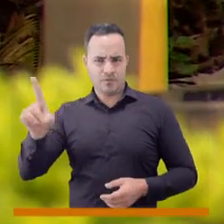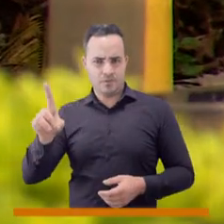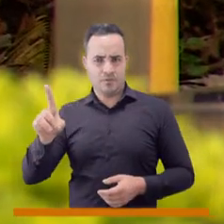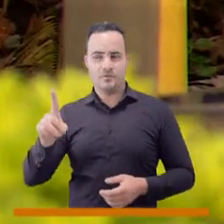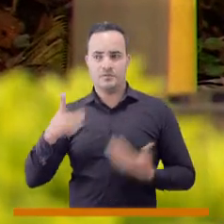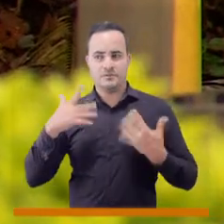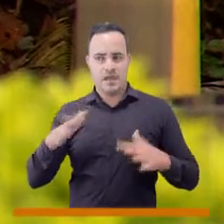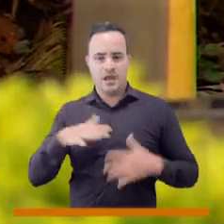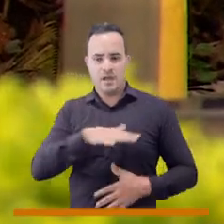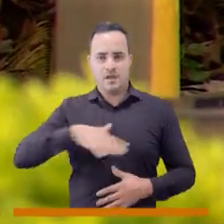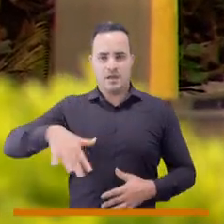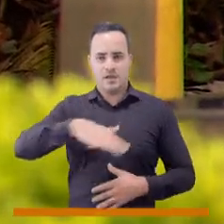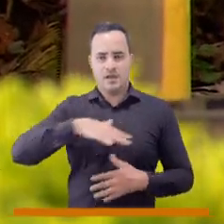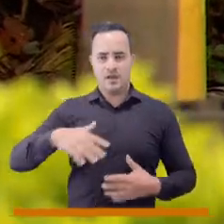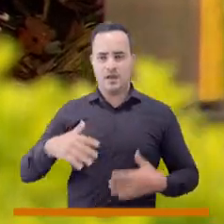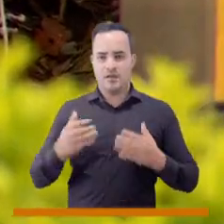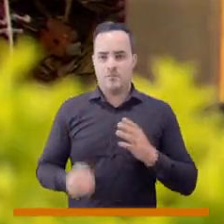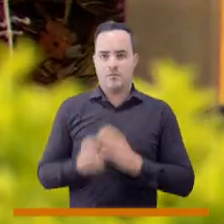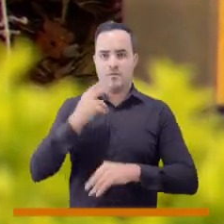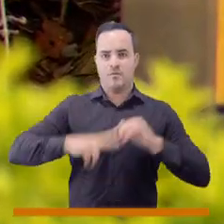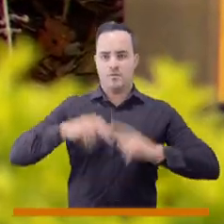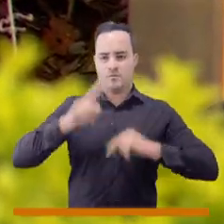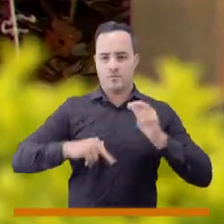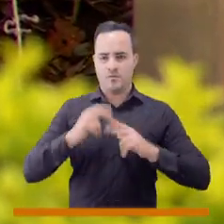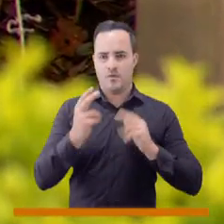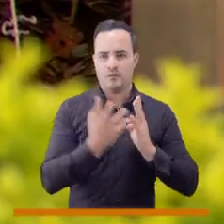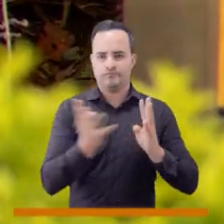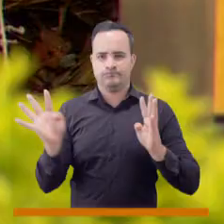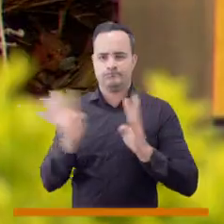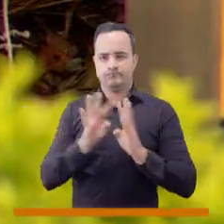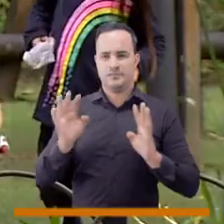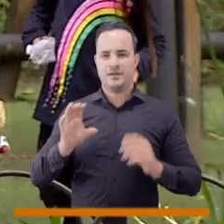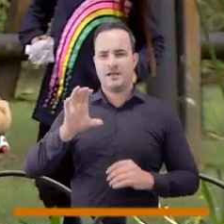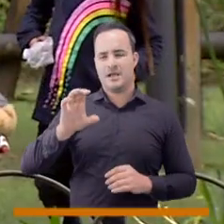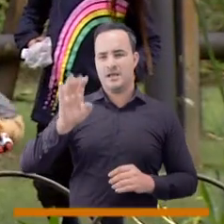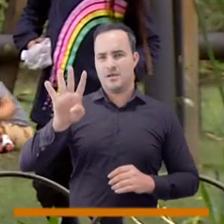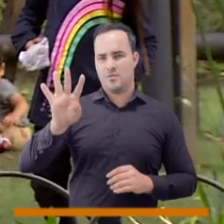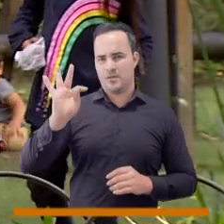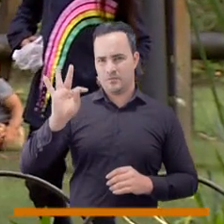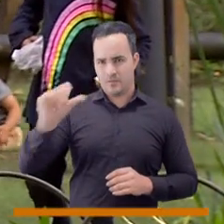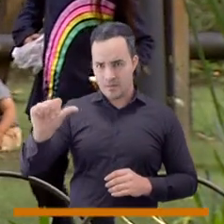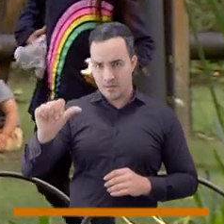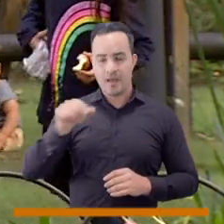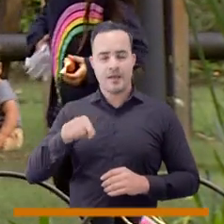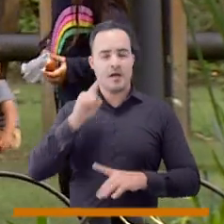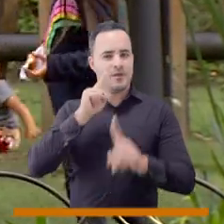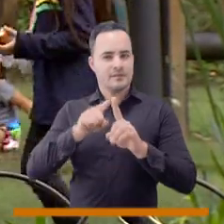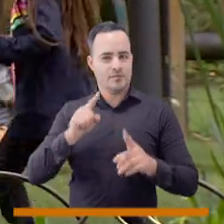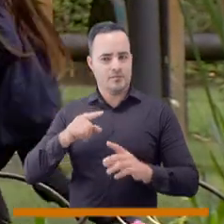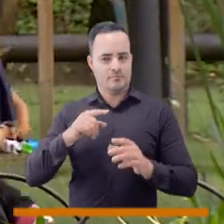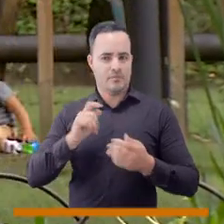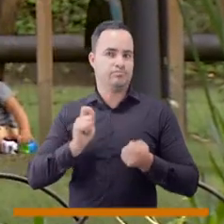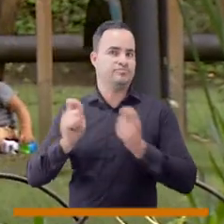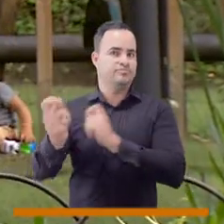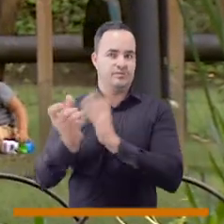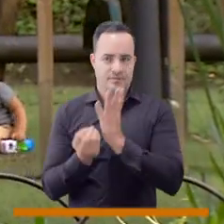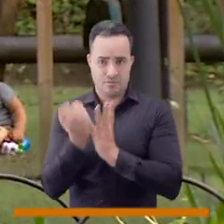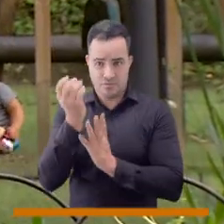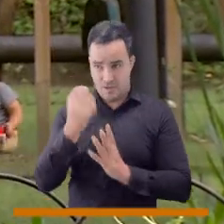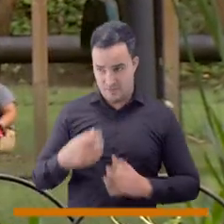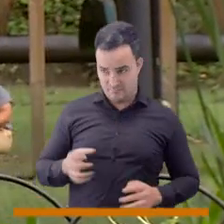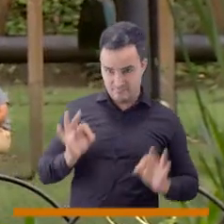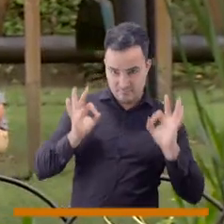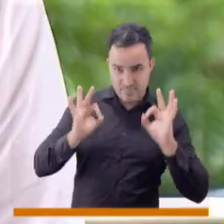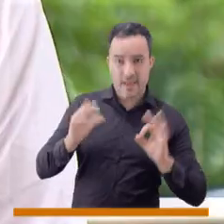2021 Medellín cuenta con la Ciudadela para la Cuarta Revolución Industrial, que es un escenario muy valioso, ¿le estamos sacando el